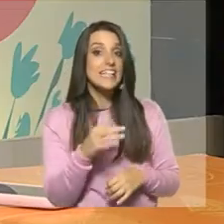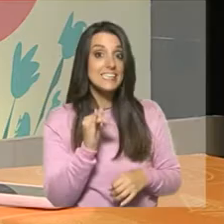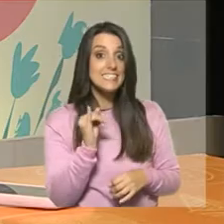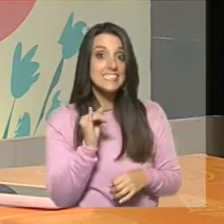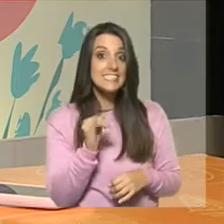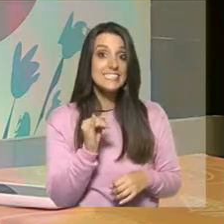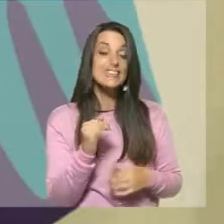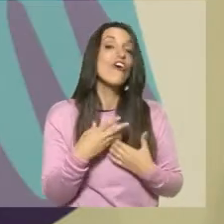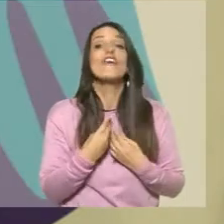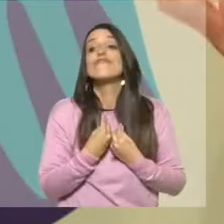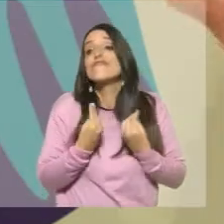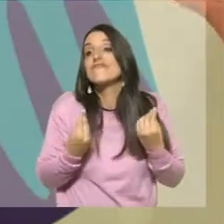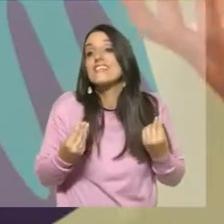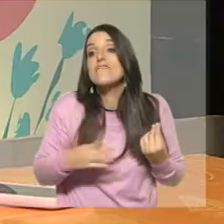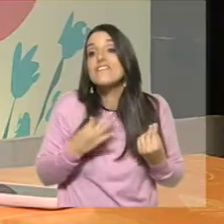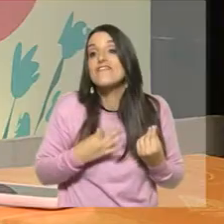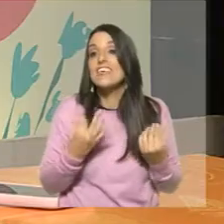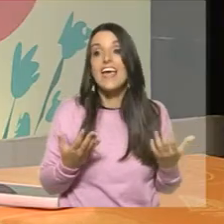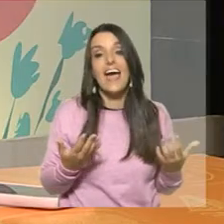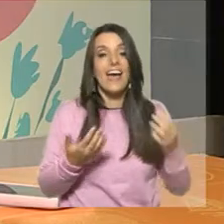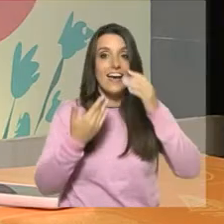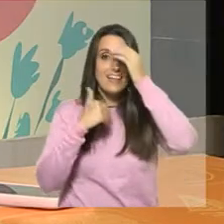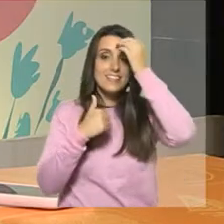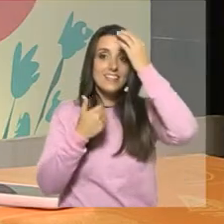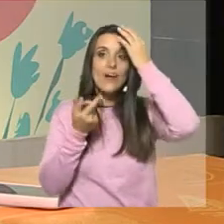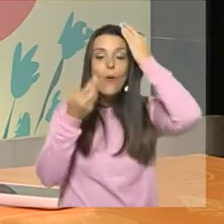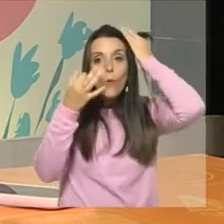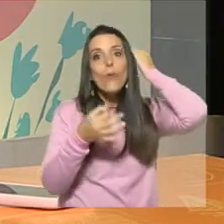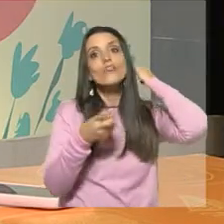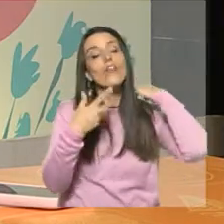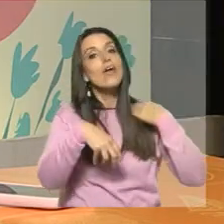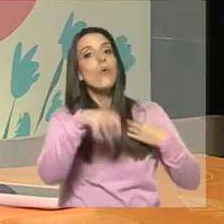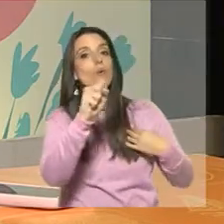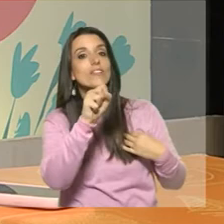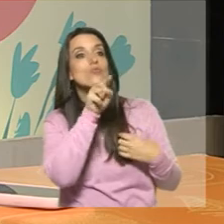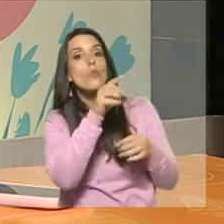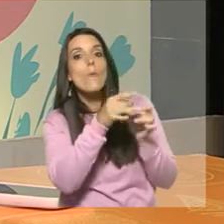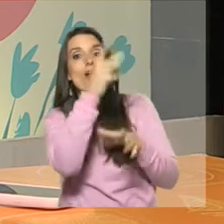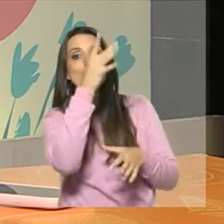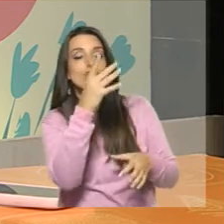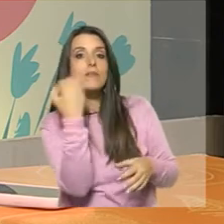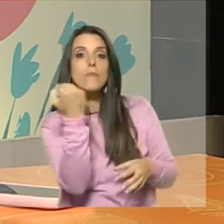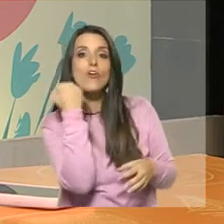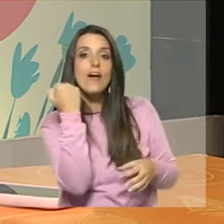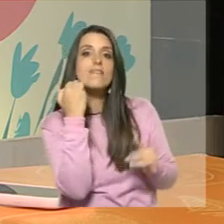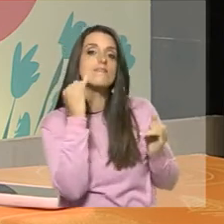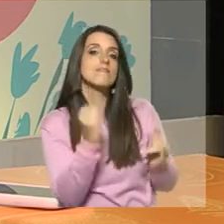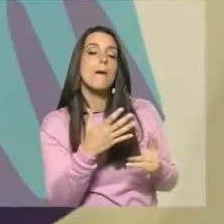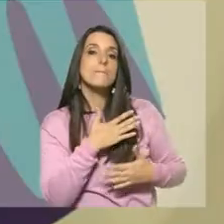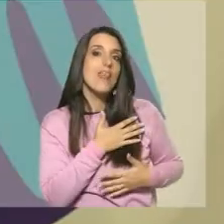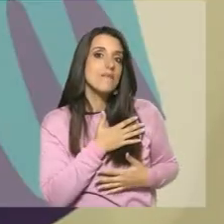Sí, lo estaba viviendo y actuando. Chica, y... Exactamente, y aún ahí descubriste tu vocación. Sí. Habrá sido importante, sí, ¿no? Para